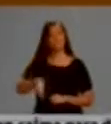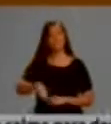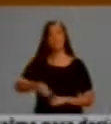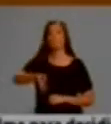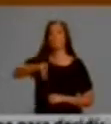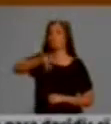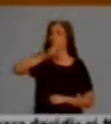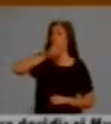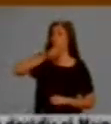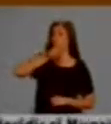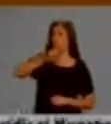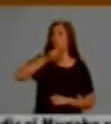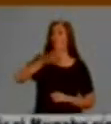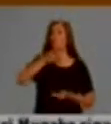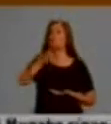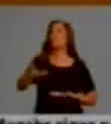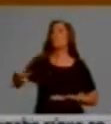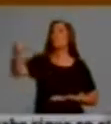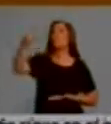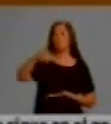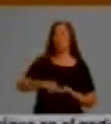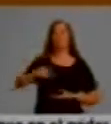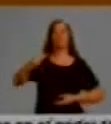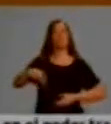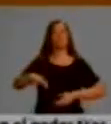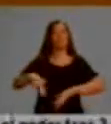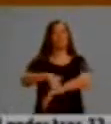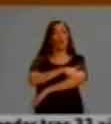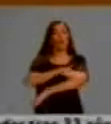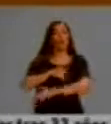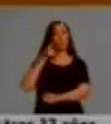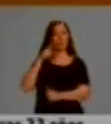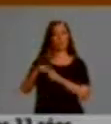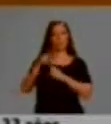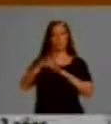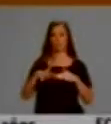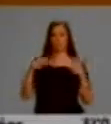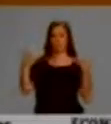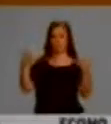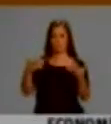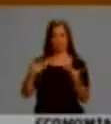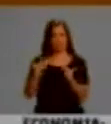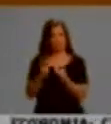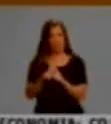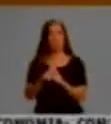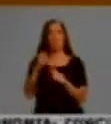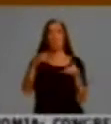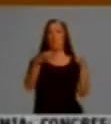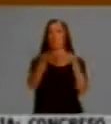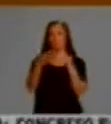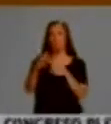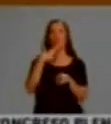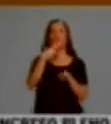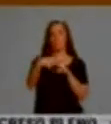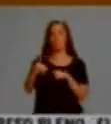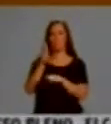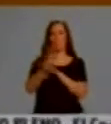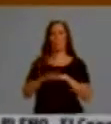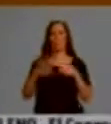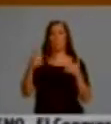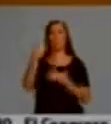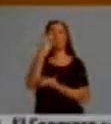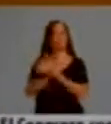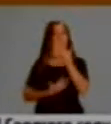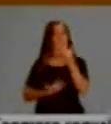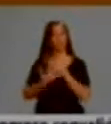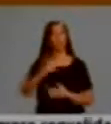comparecencia solicitada del presidente del Gobierno ante el Pleno de la Cámara por los grupos parlamentarios